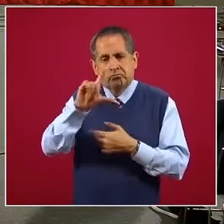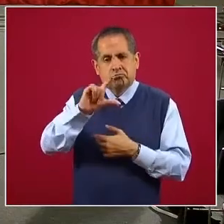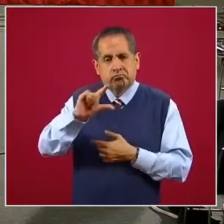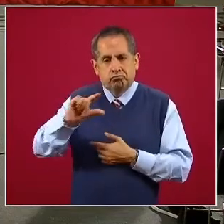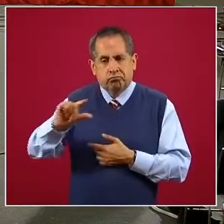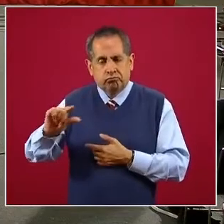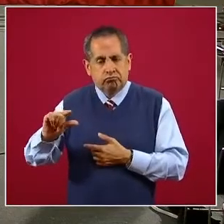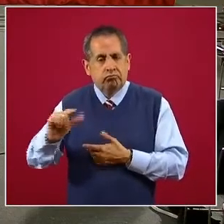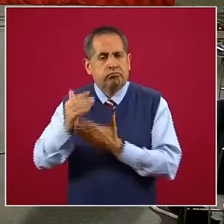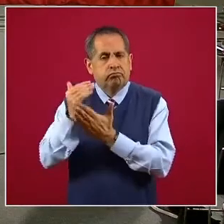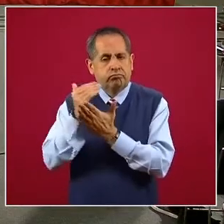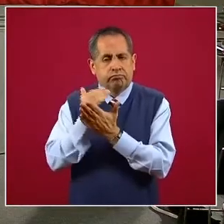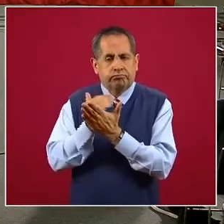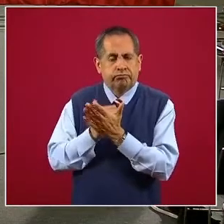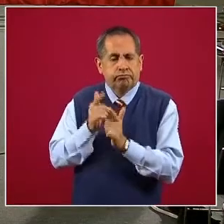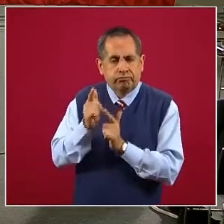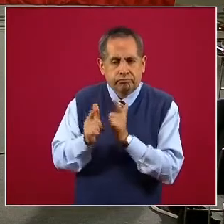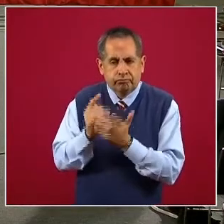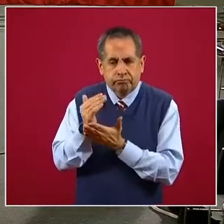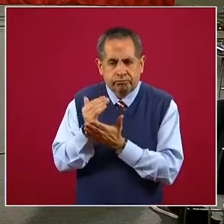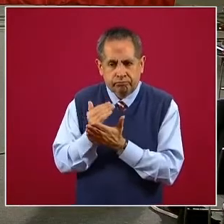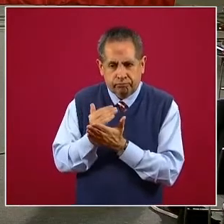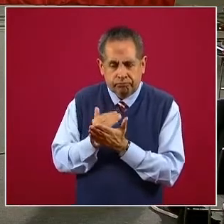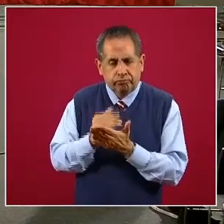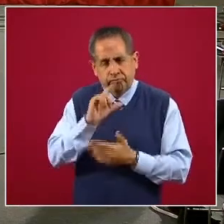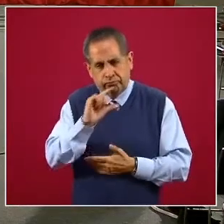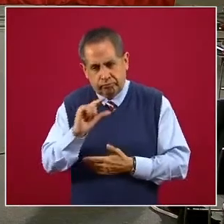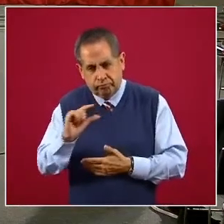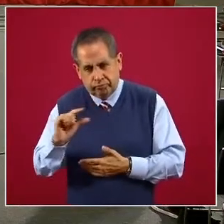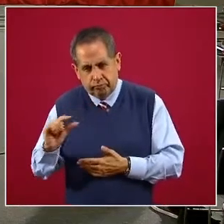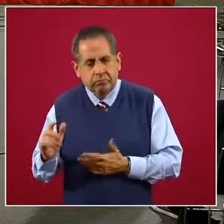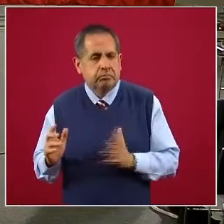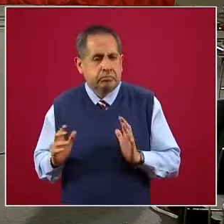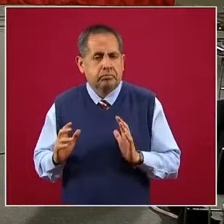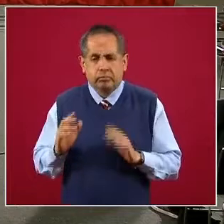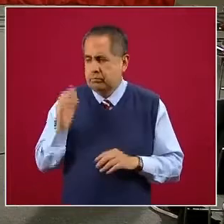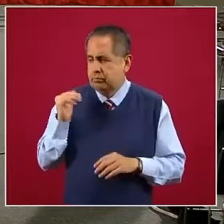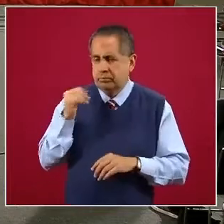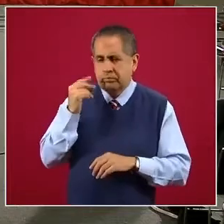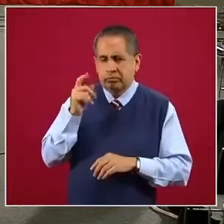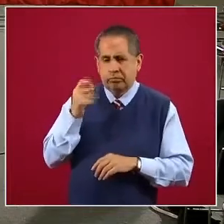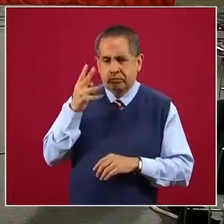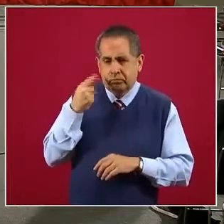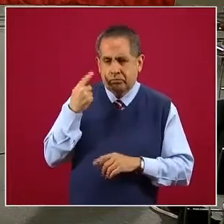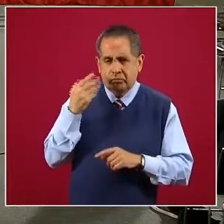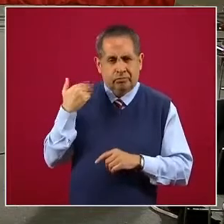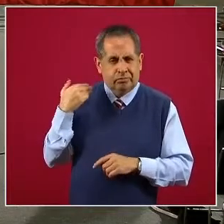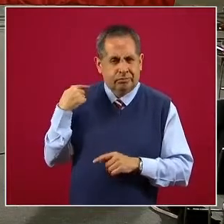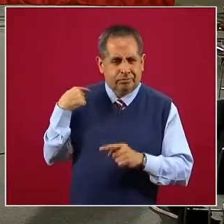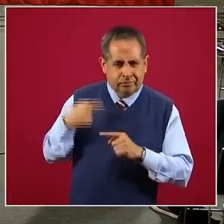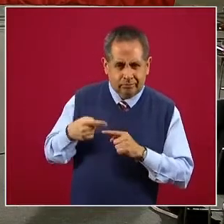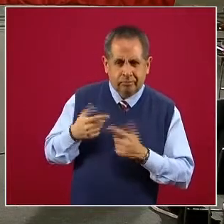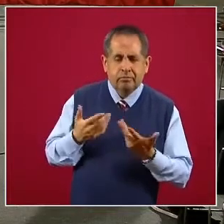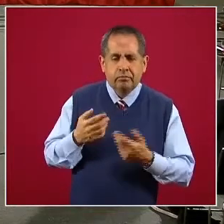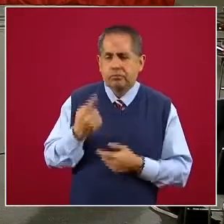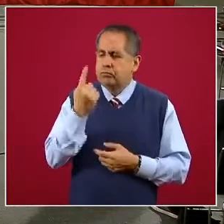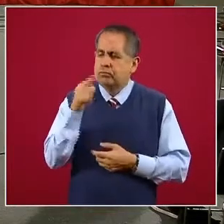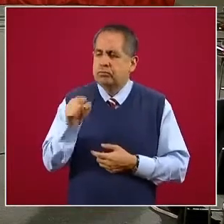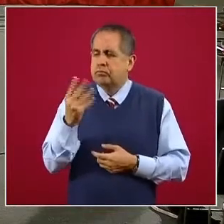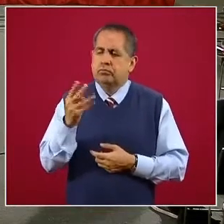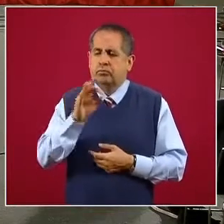la desaceleración permite que el cambio en las últimas 24 horas sea de solo el 1.4%.